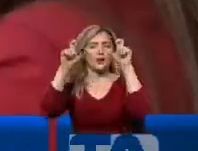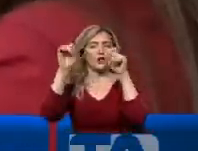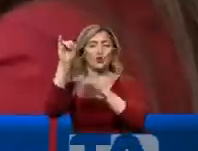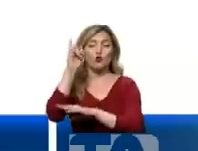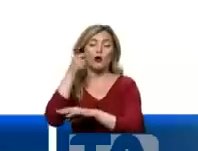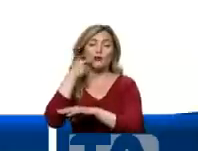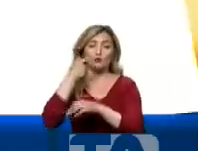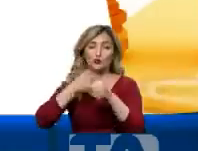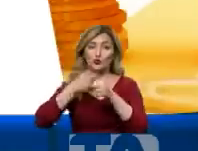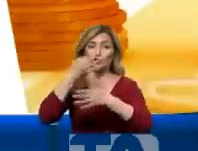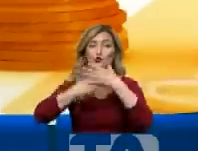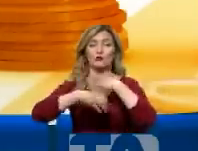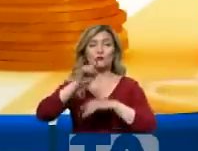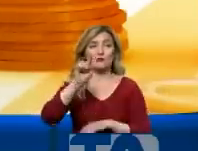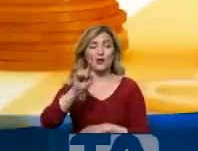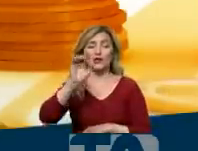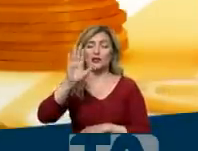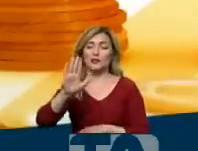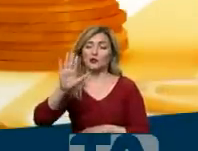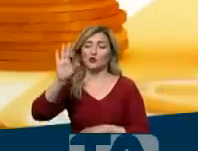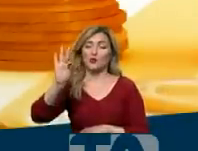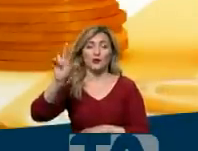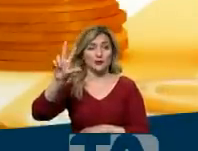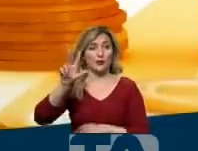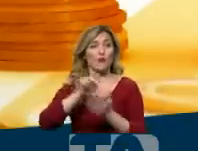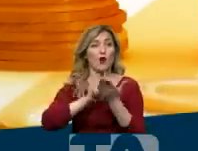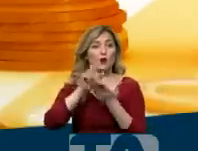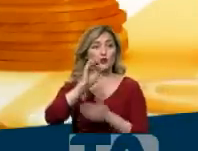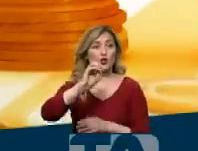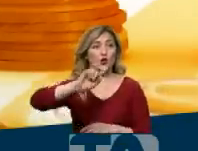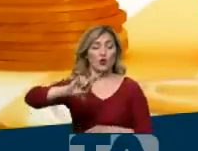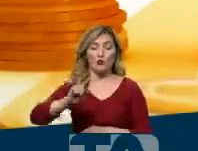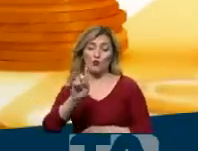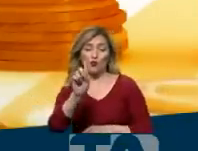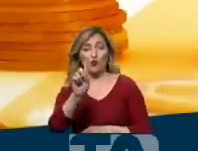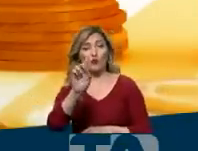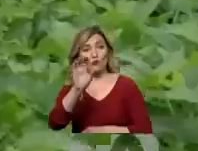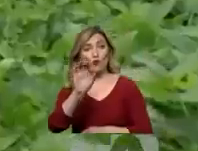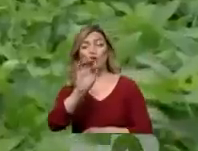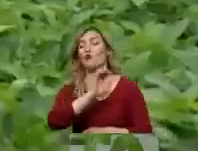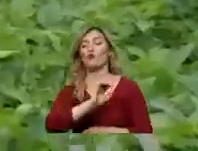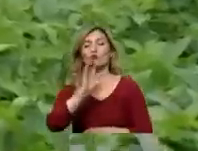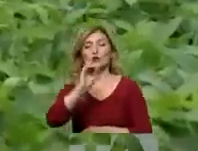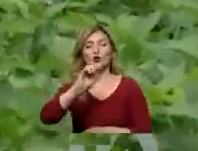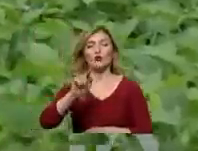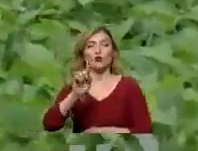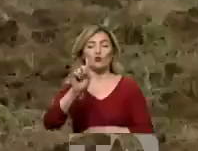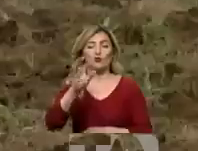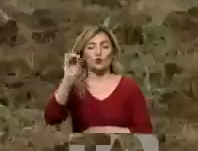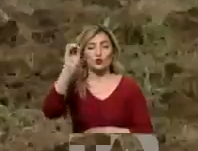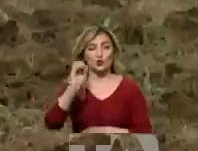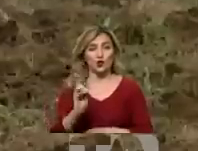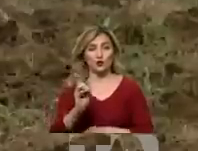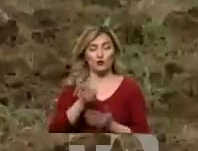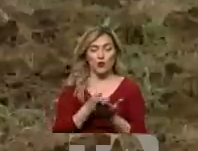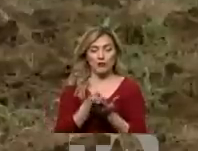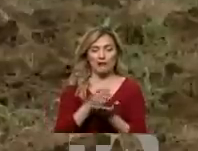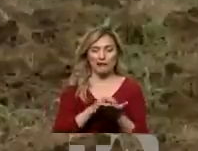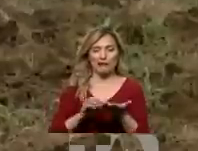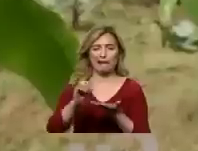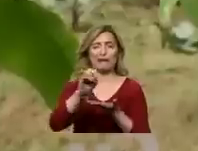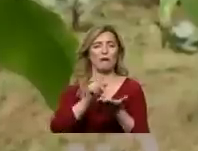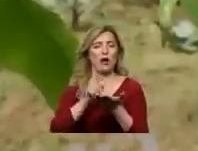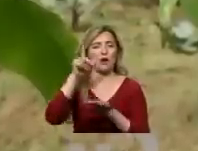especificaron que serán 1.593 las que deban pagar el 0,1% sobre los ingresos. Para el sector de la agricultura también se